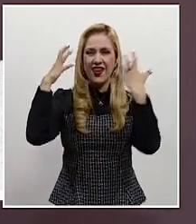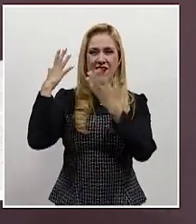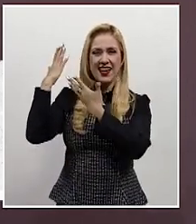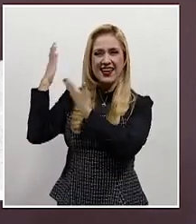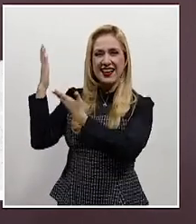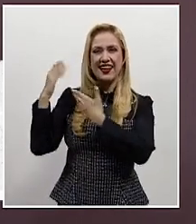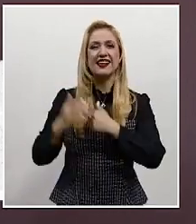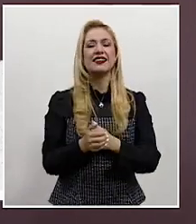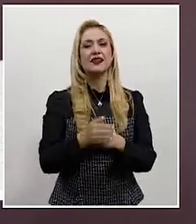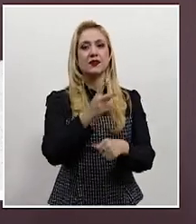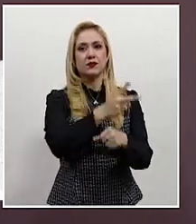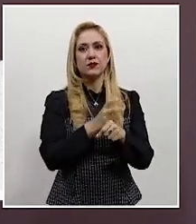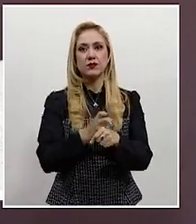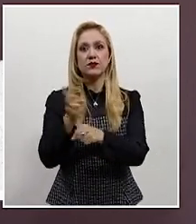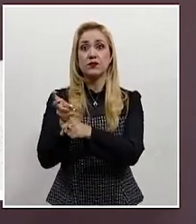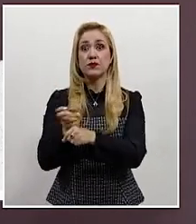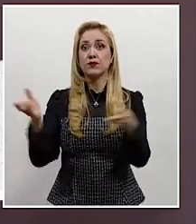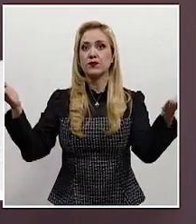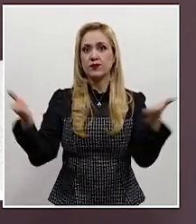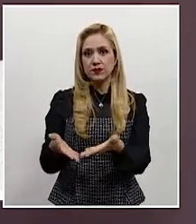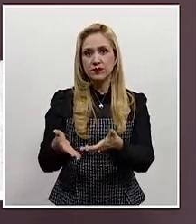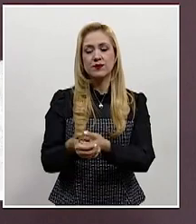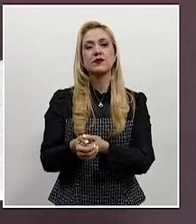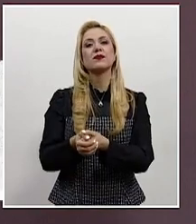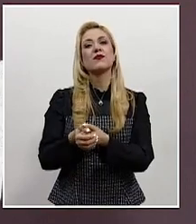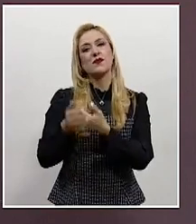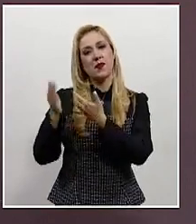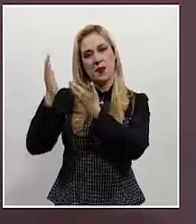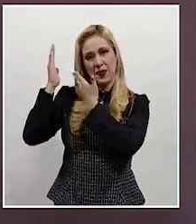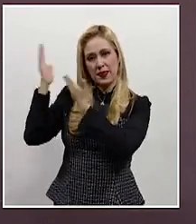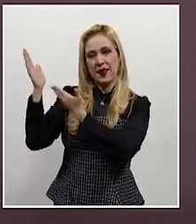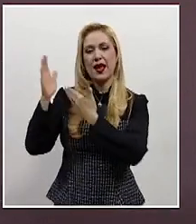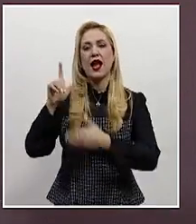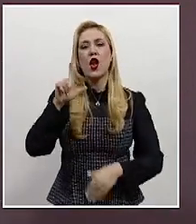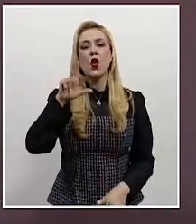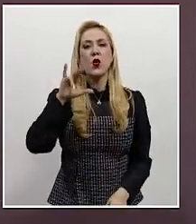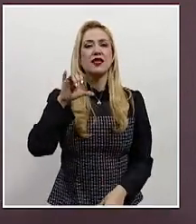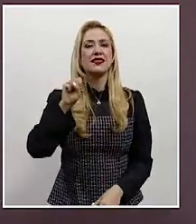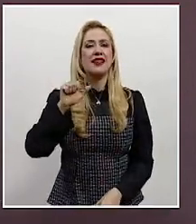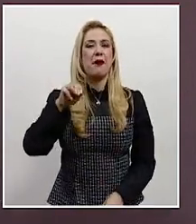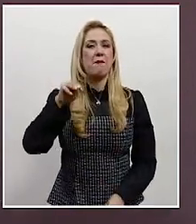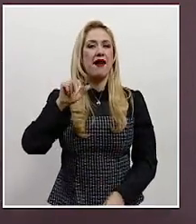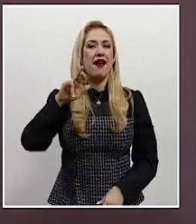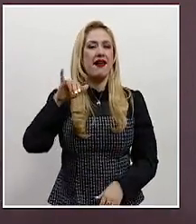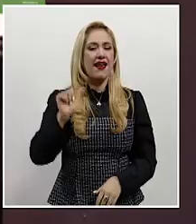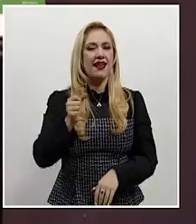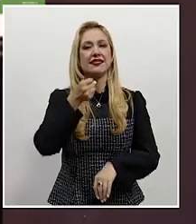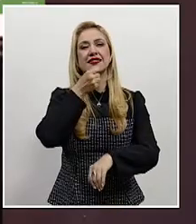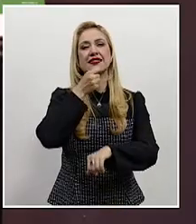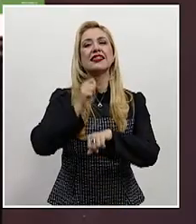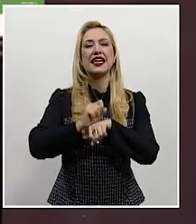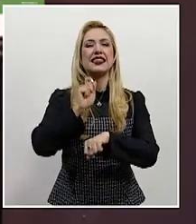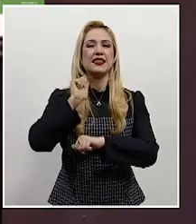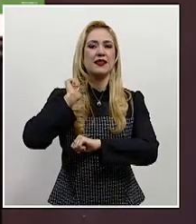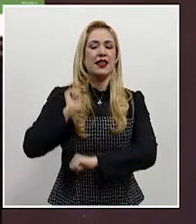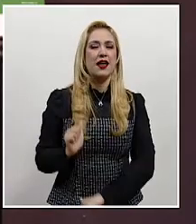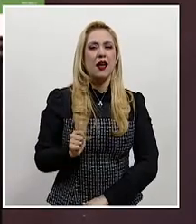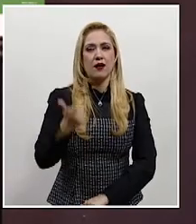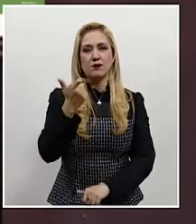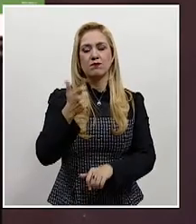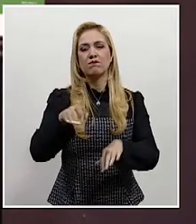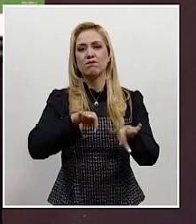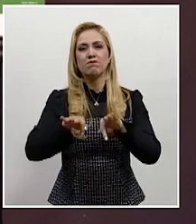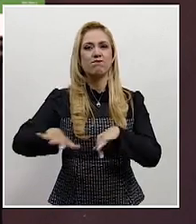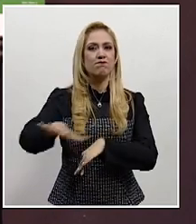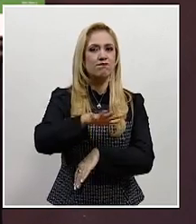presentar a nuestras invitadas de hoy. Está con nosotros la maestra Luisa María Alcalde Luján, secretaria de Trabajo y Previsión Social del Gobierno Federal.